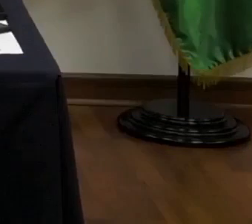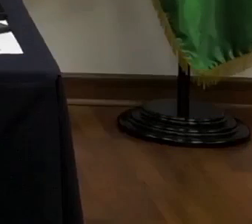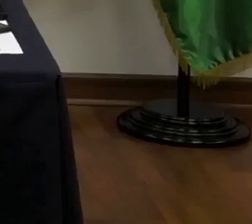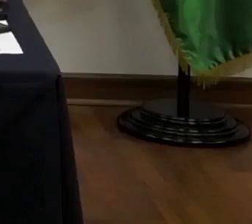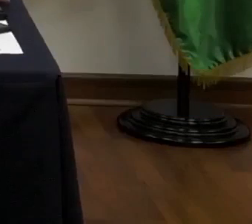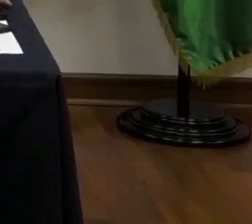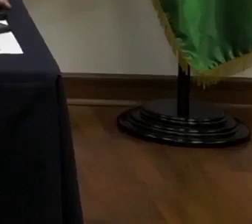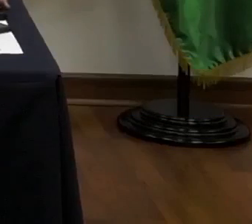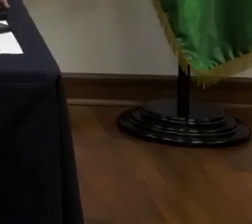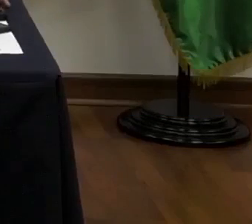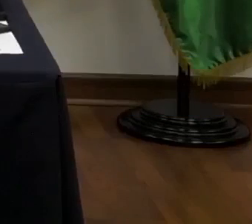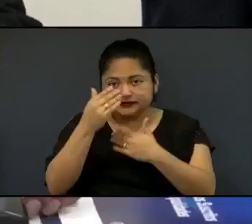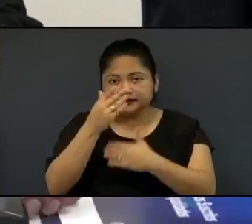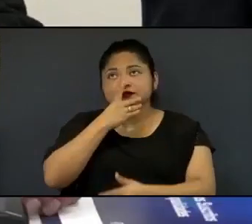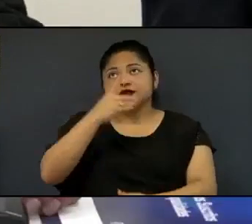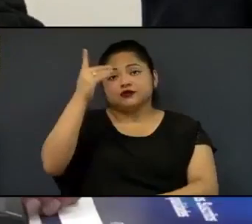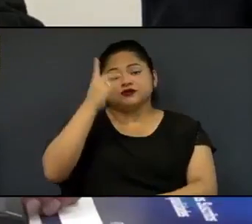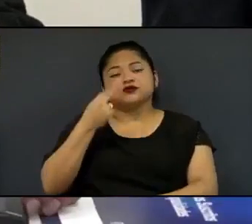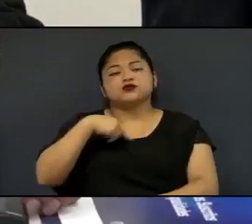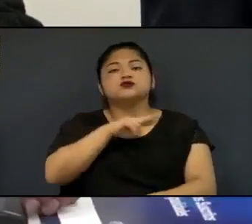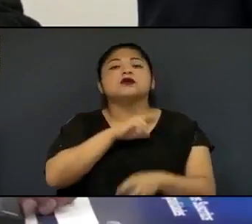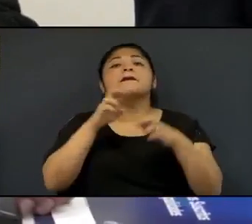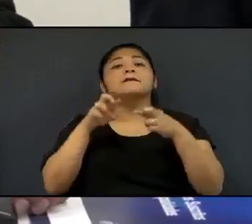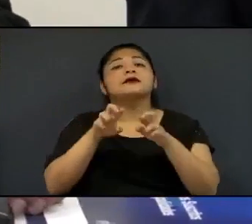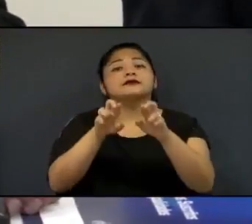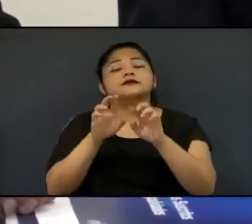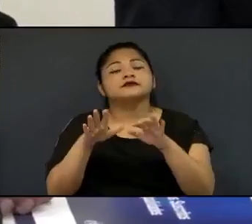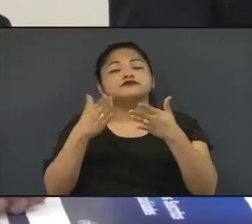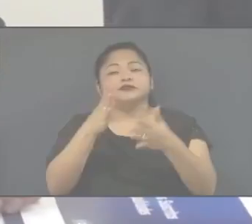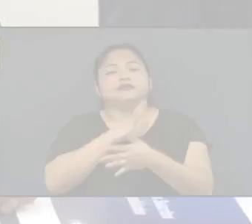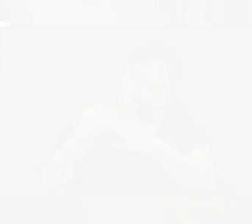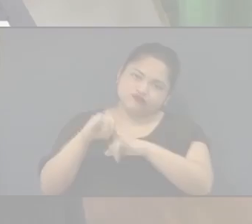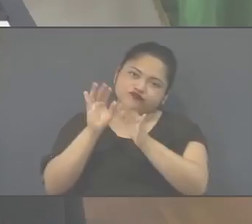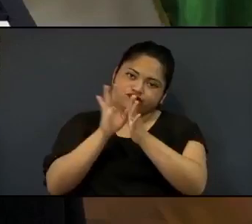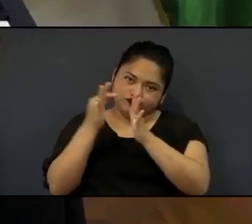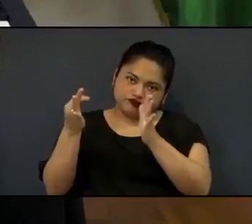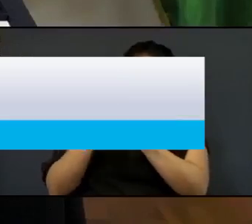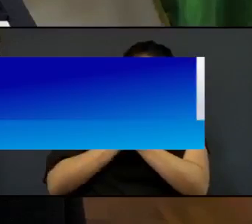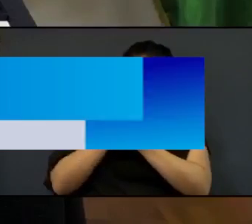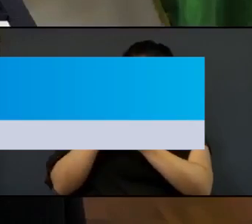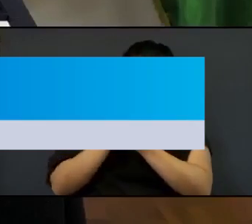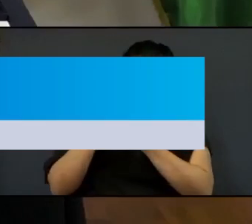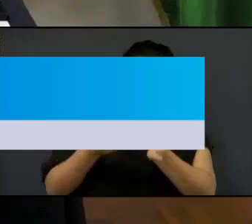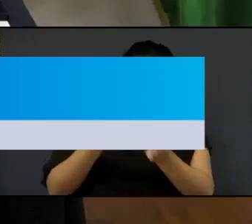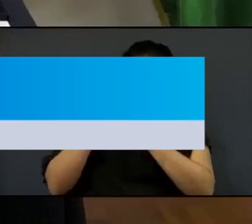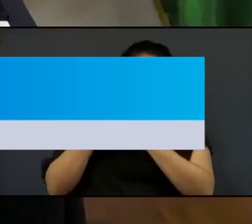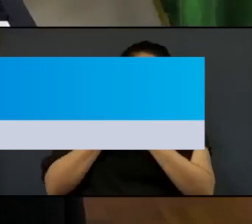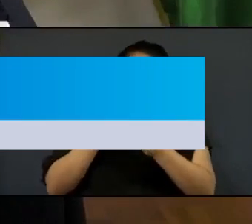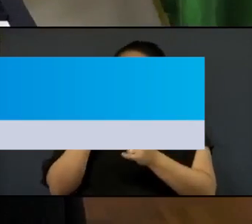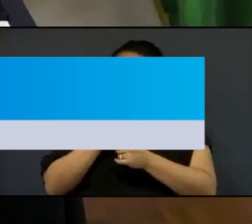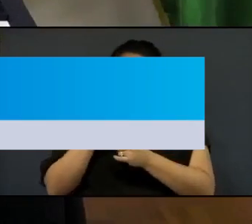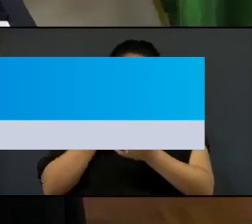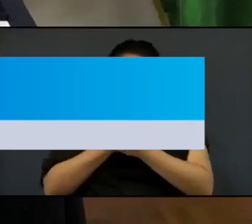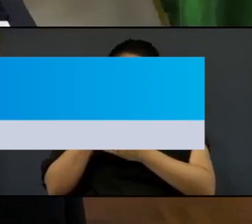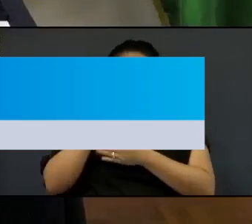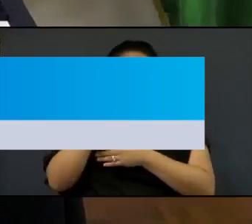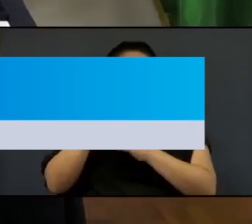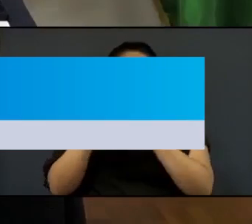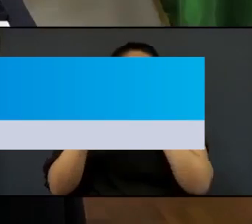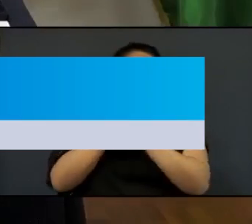superintendencia de administración tributaria y la municipalidad de San Lucas sacatepeques la municipalidad de San Lucas se ha comprometido